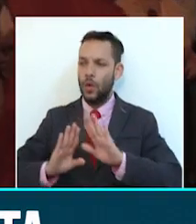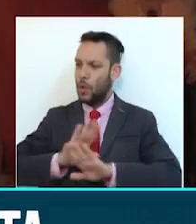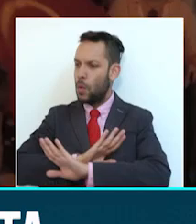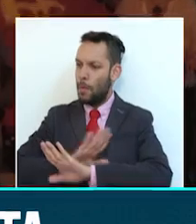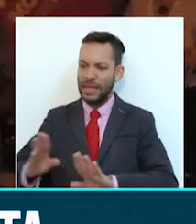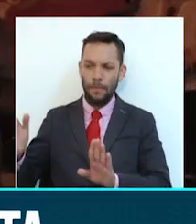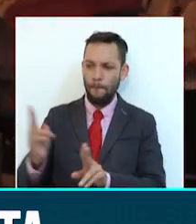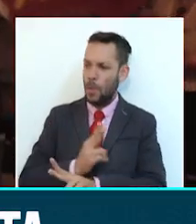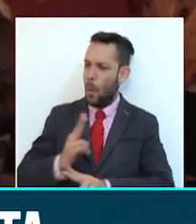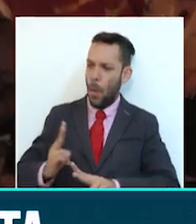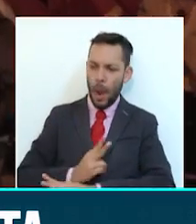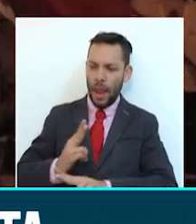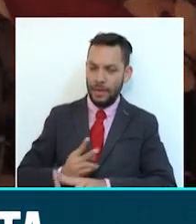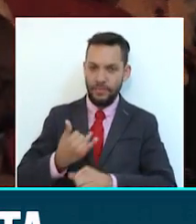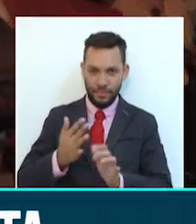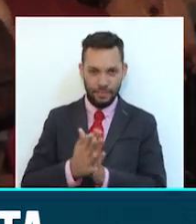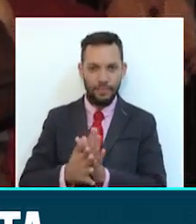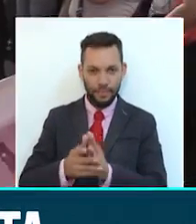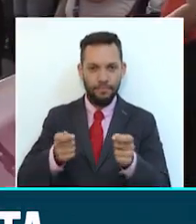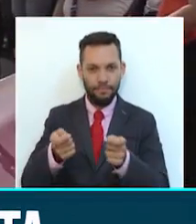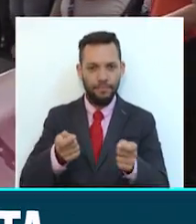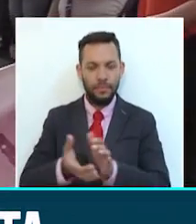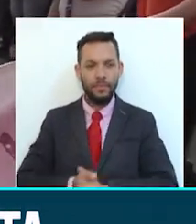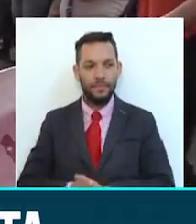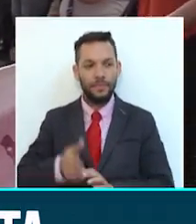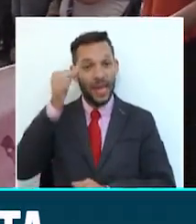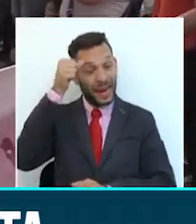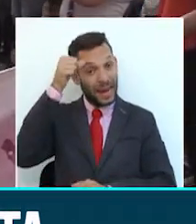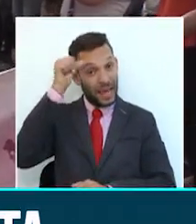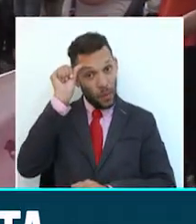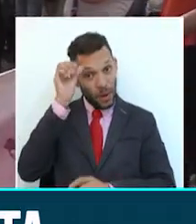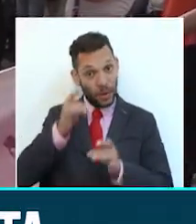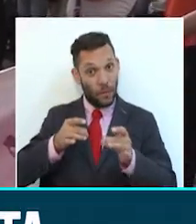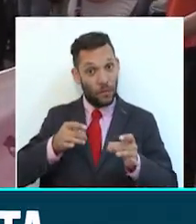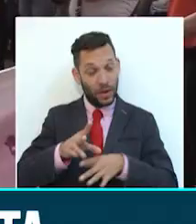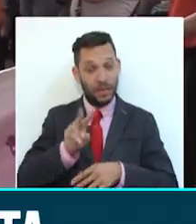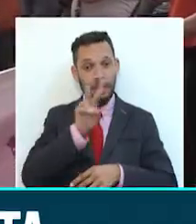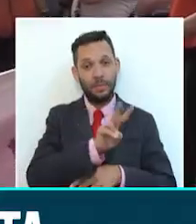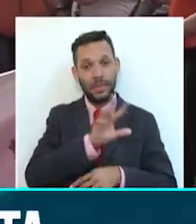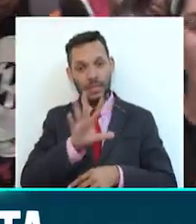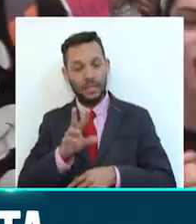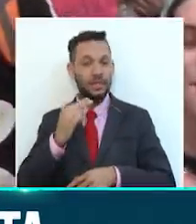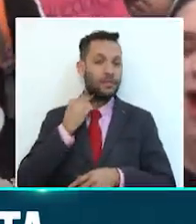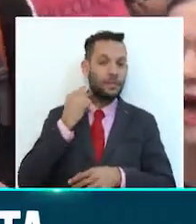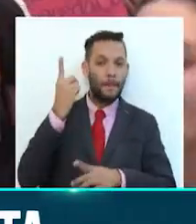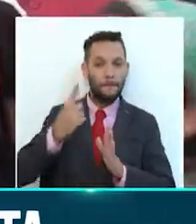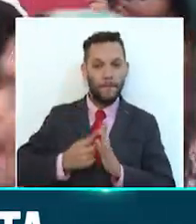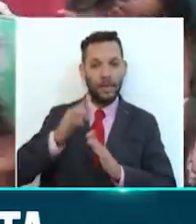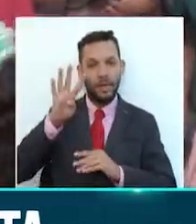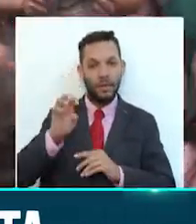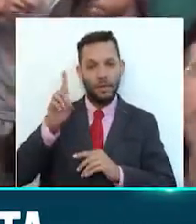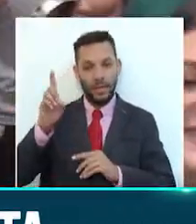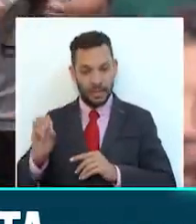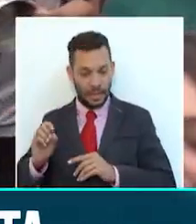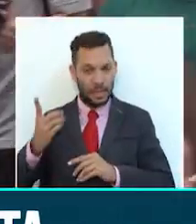contra la mujer. Les hemos preparado el siguiente informe. Recordando aquel 25 de noviembre de 1960, en las calles de